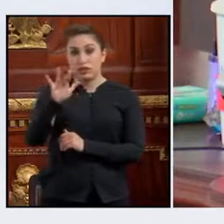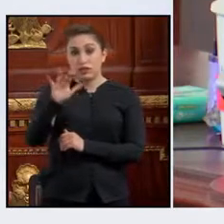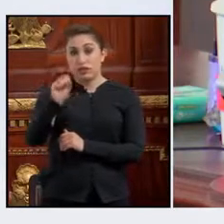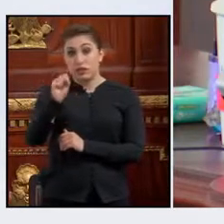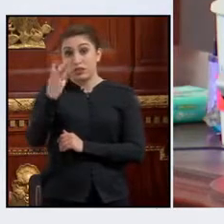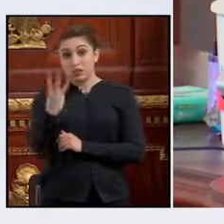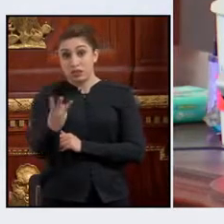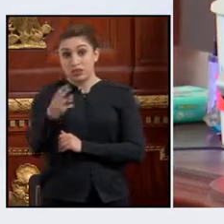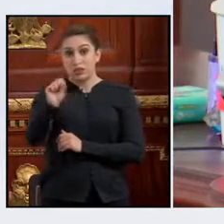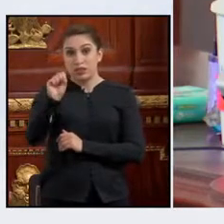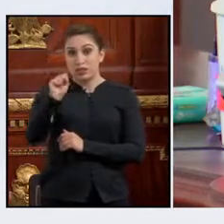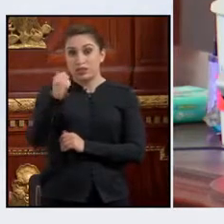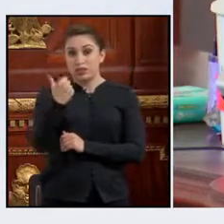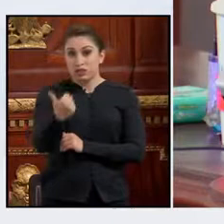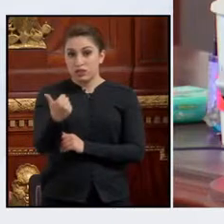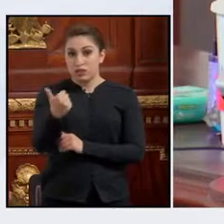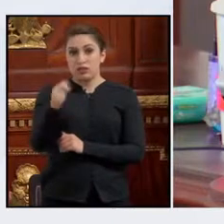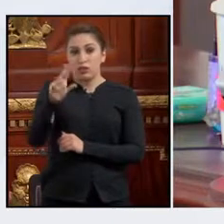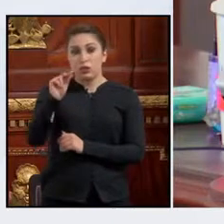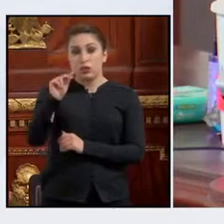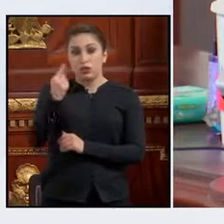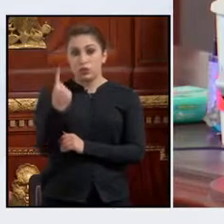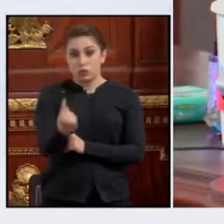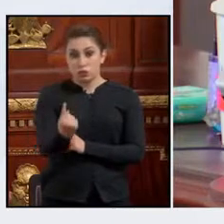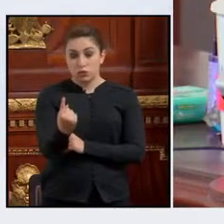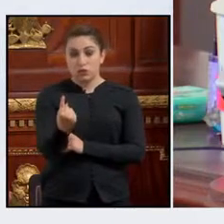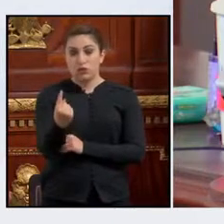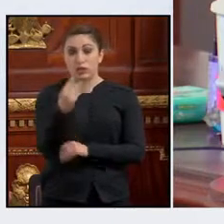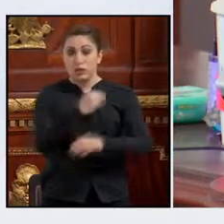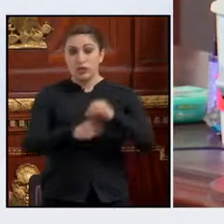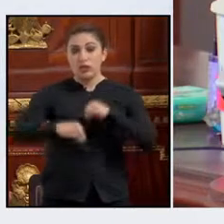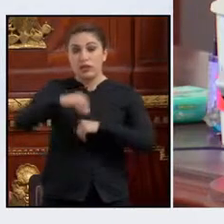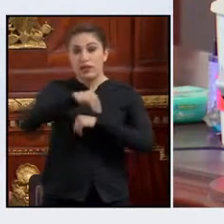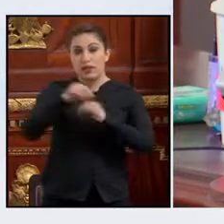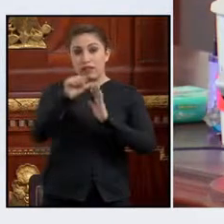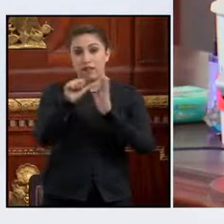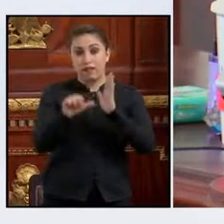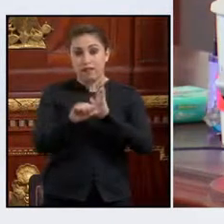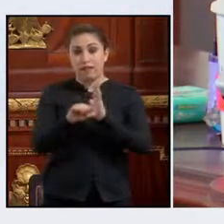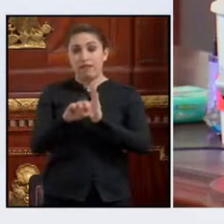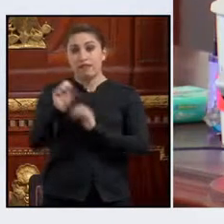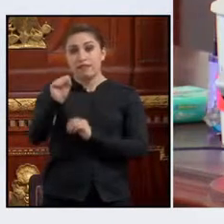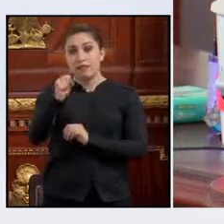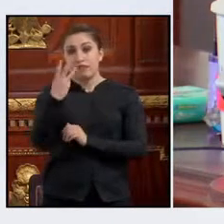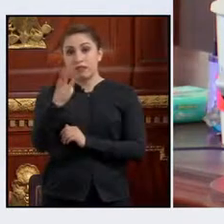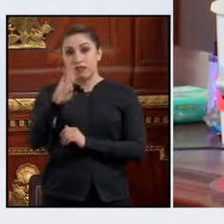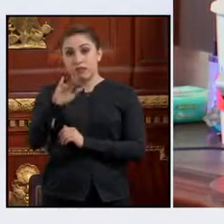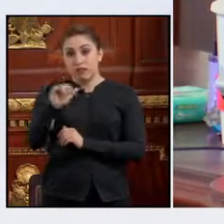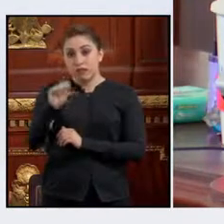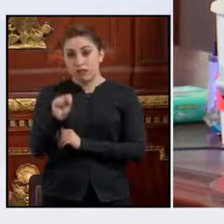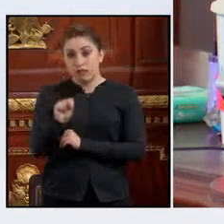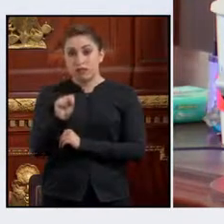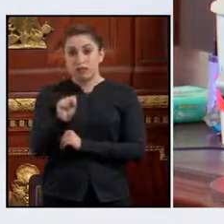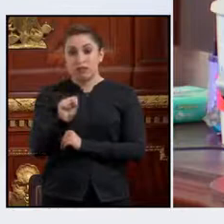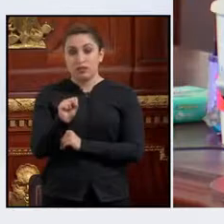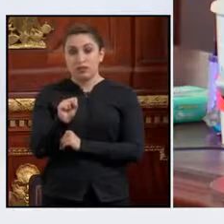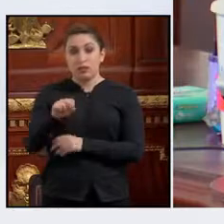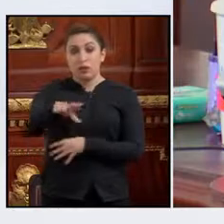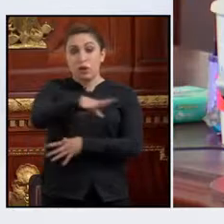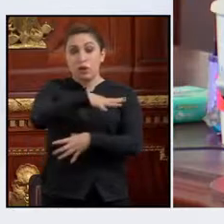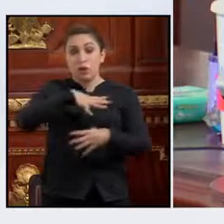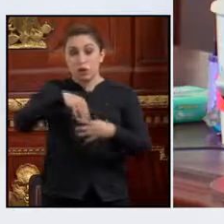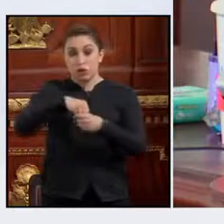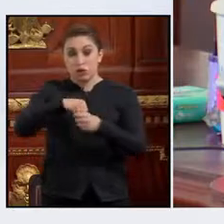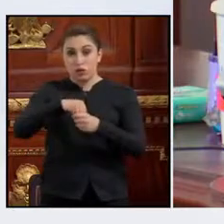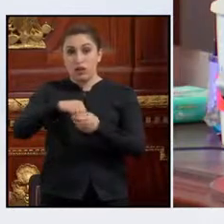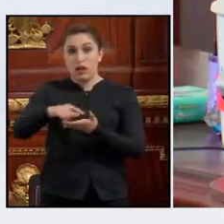66, 81 y adiciona el artículo 63 bis de la Ley Orgánica